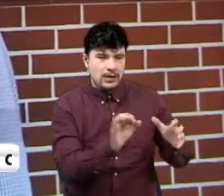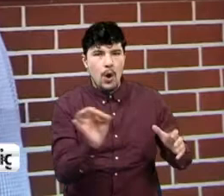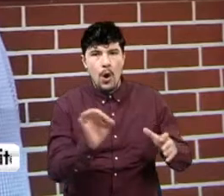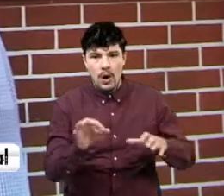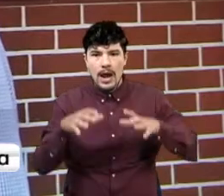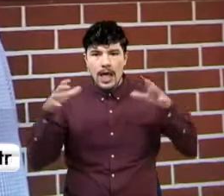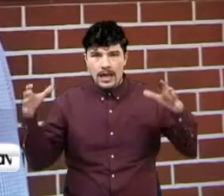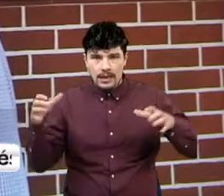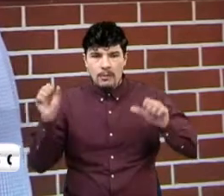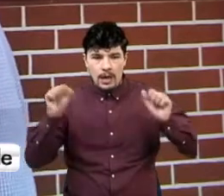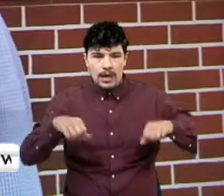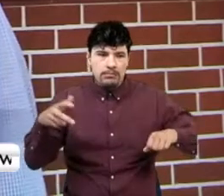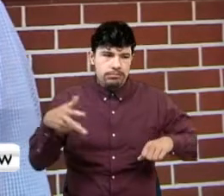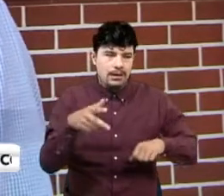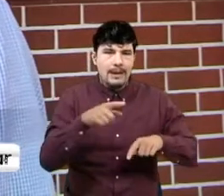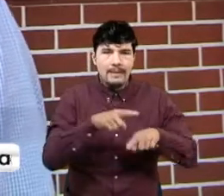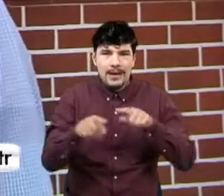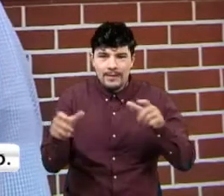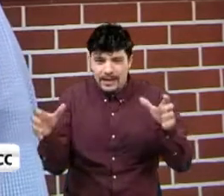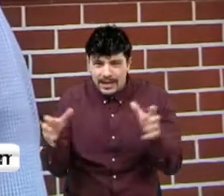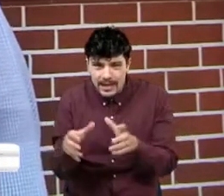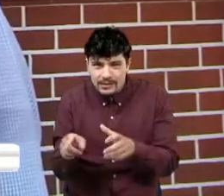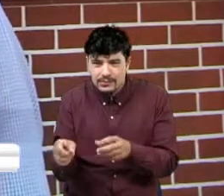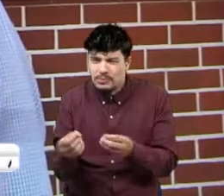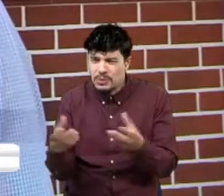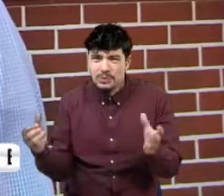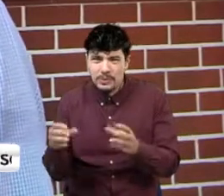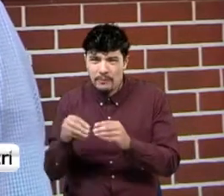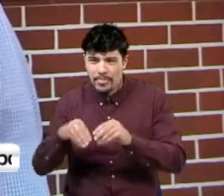pues alcanzaban a pasar, pero los pequeños por la cantidad de material